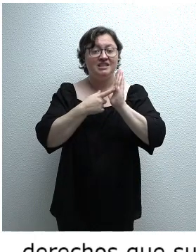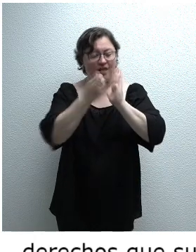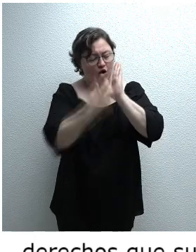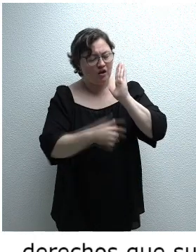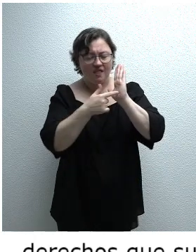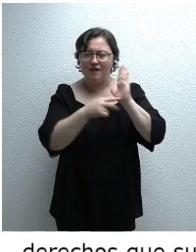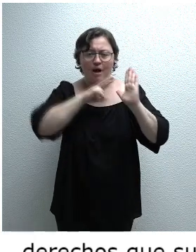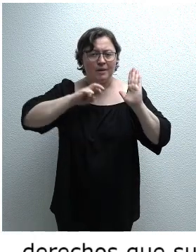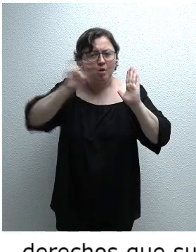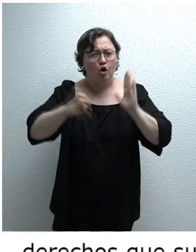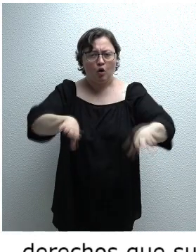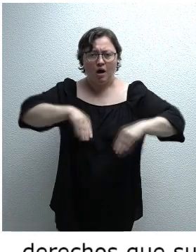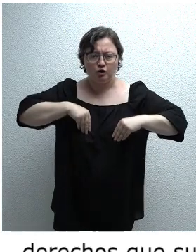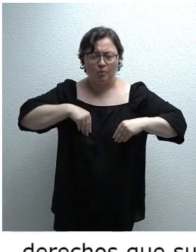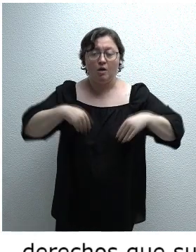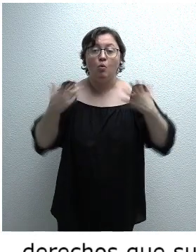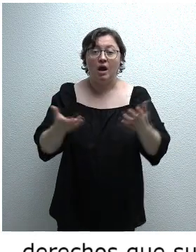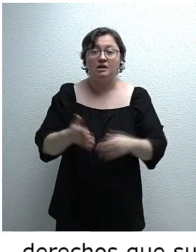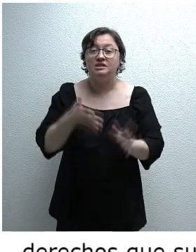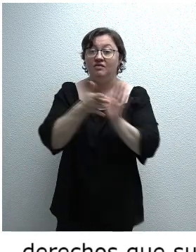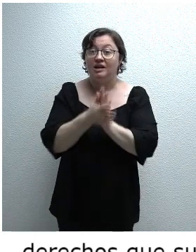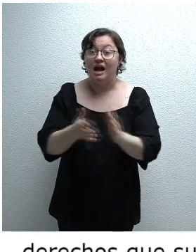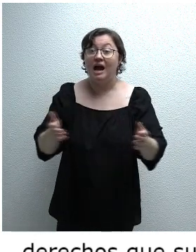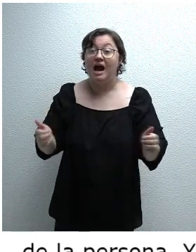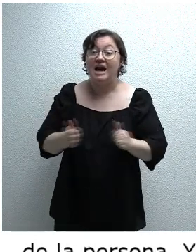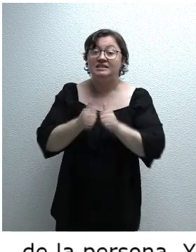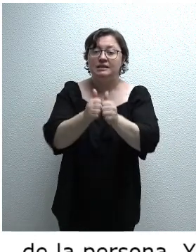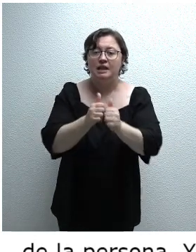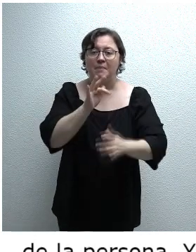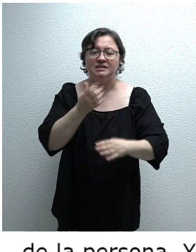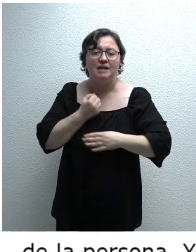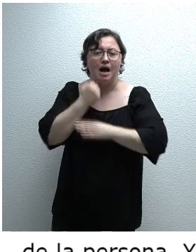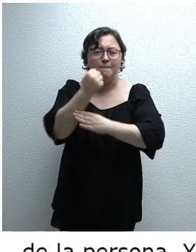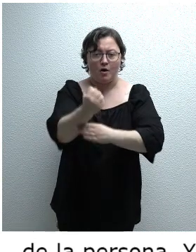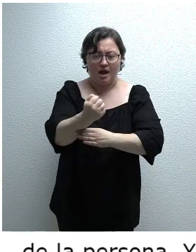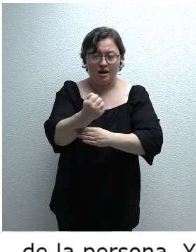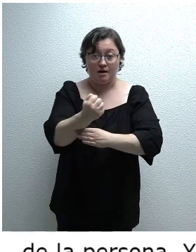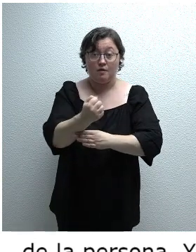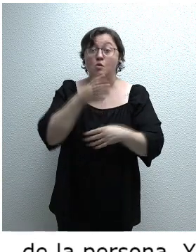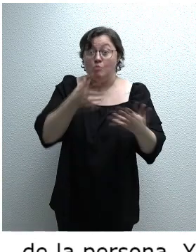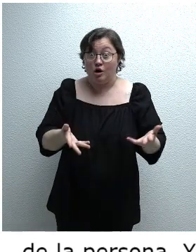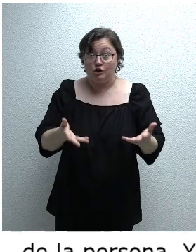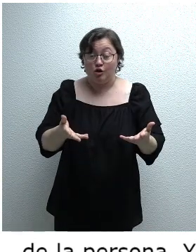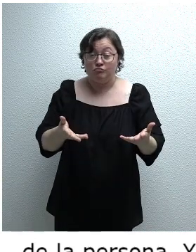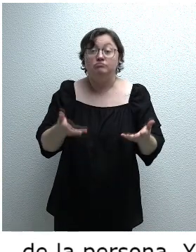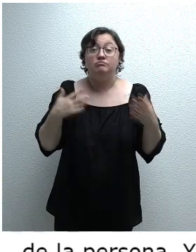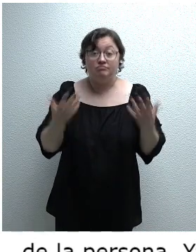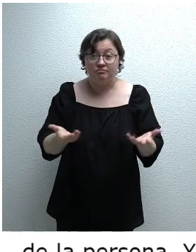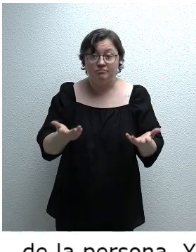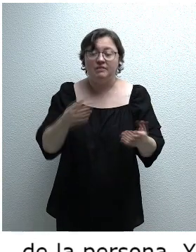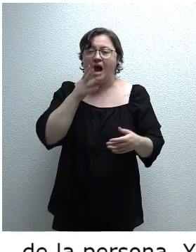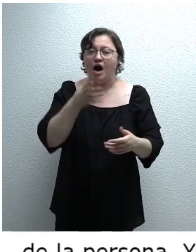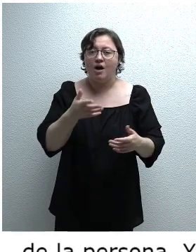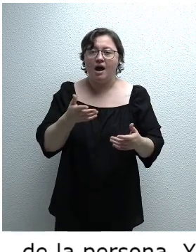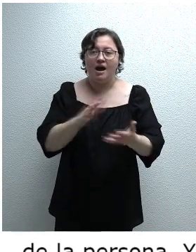otros principios novedosos, que son asistir y apoyar. Y por eso el punto de gravedad deriva necesariamente en